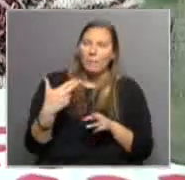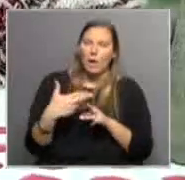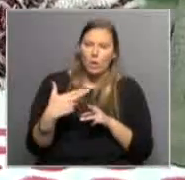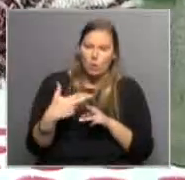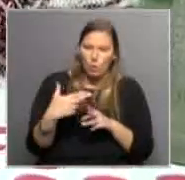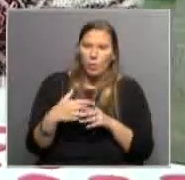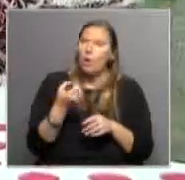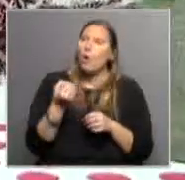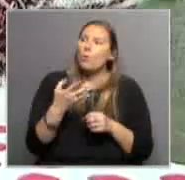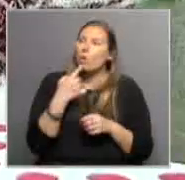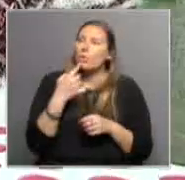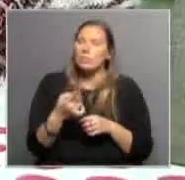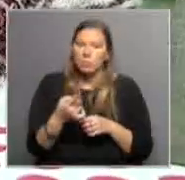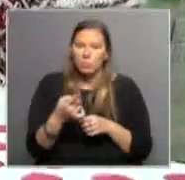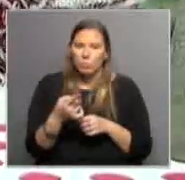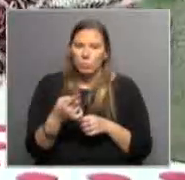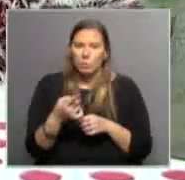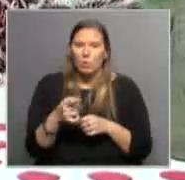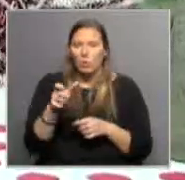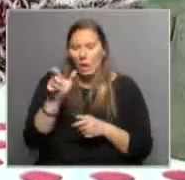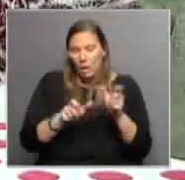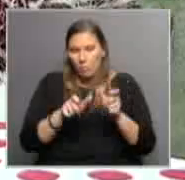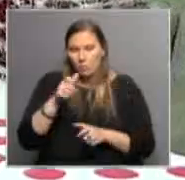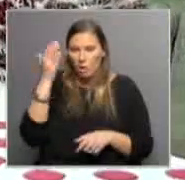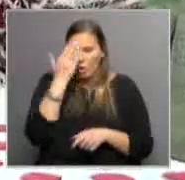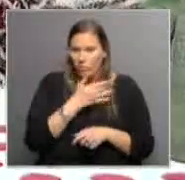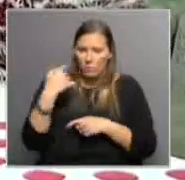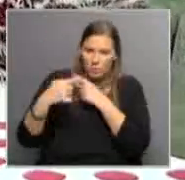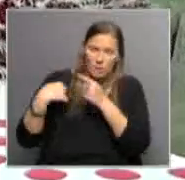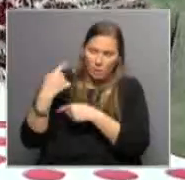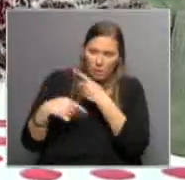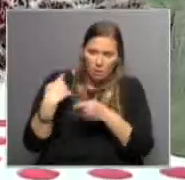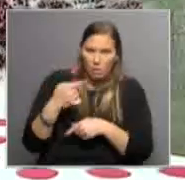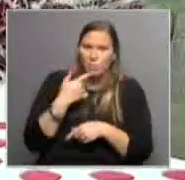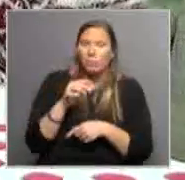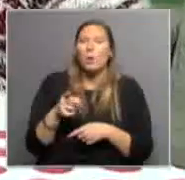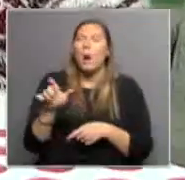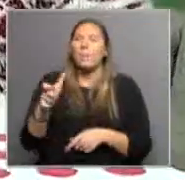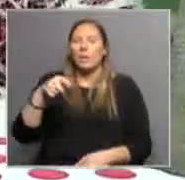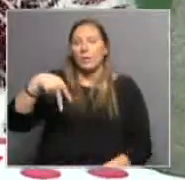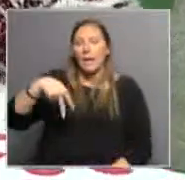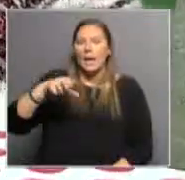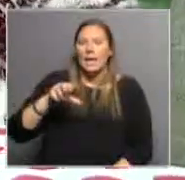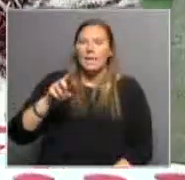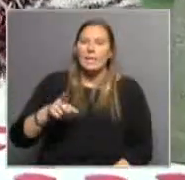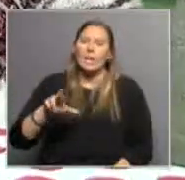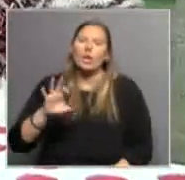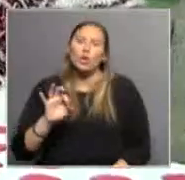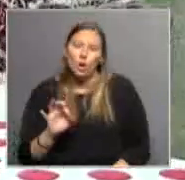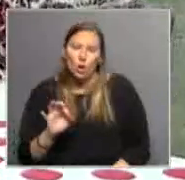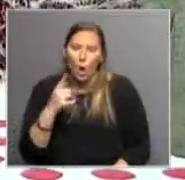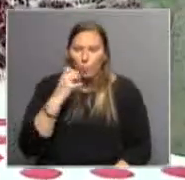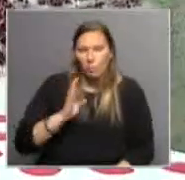cómo designamos las cosas y de cómo designamos a la población afrodescendiente? Es decir, el uso de la palabra negro, negra,